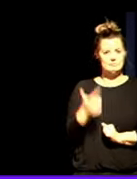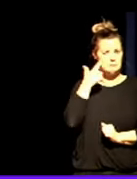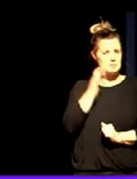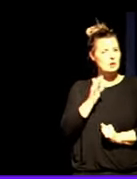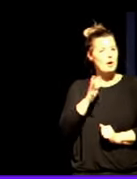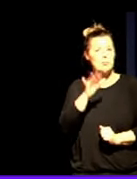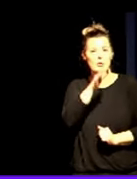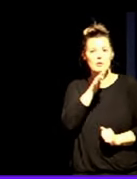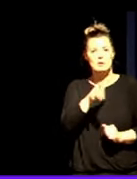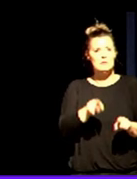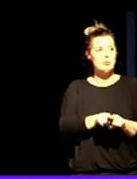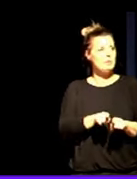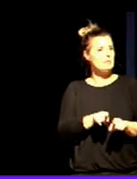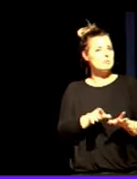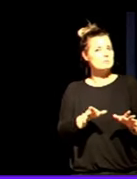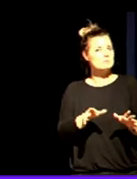de